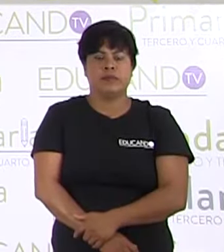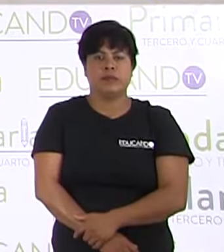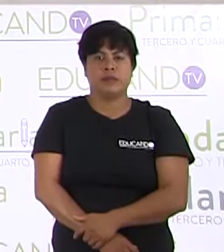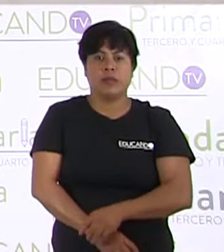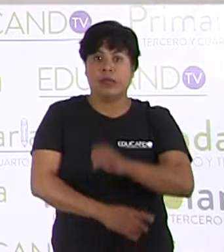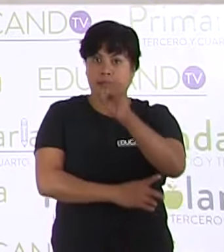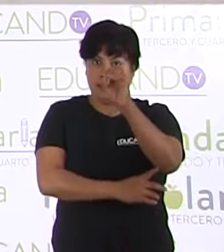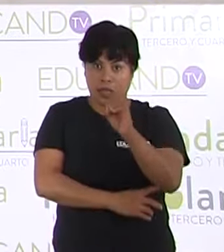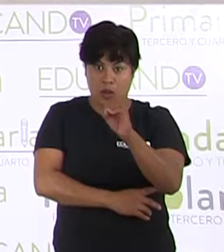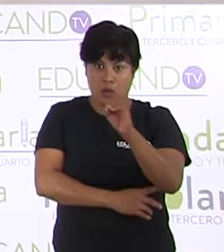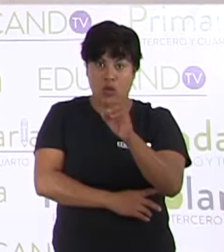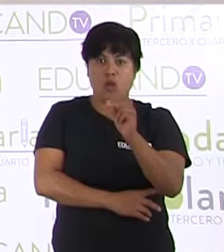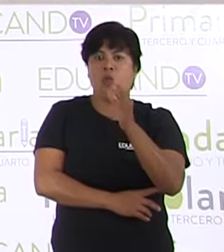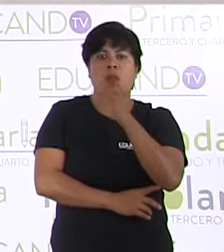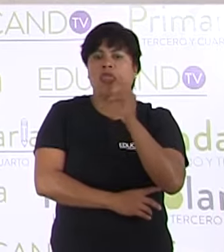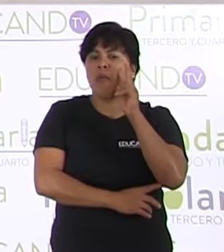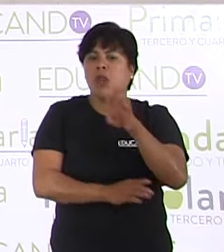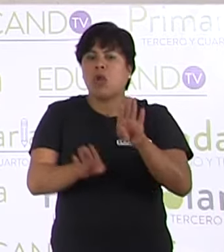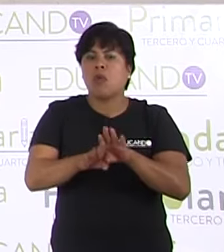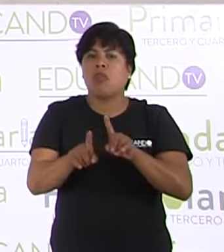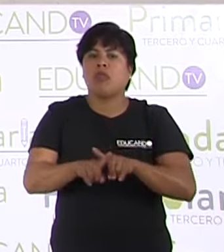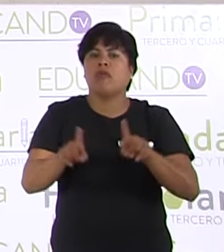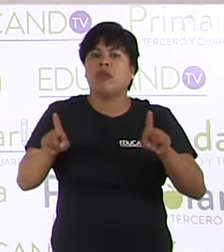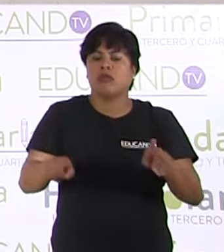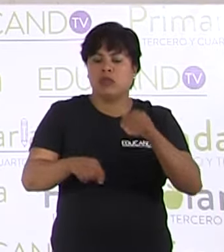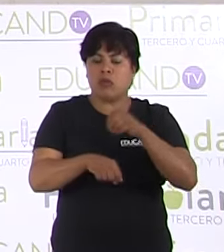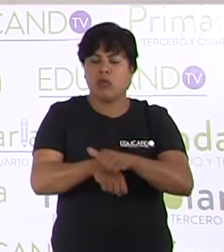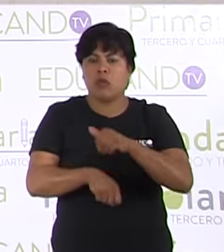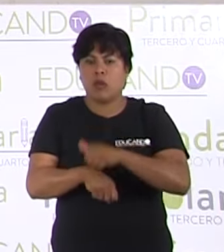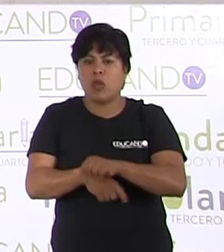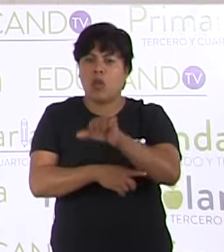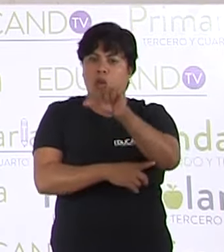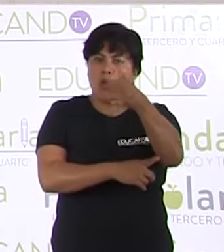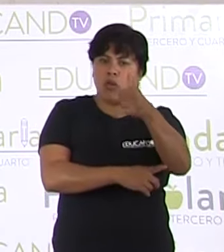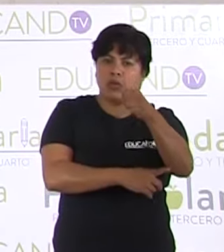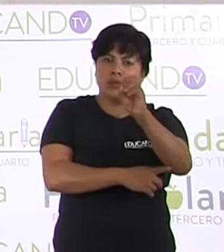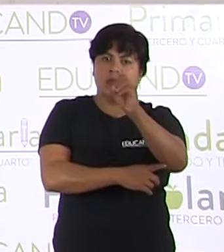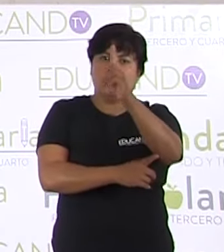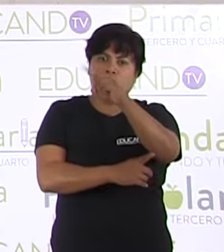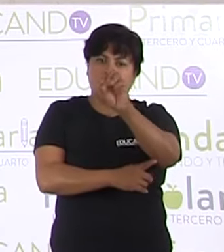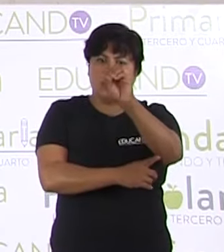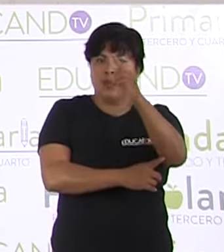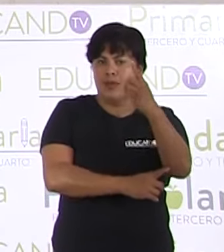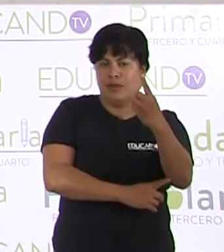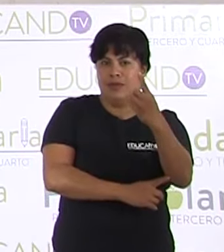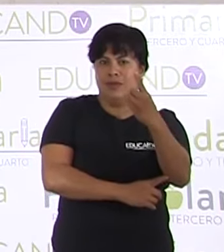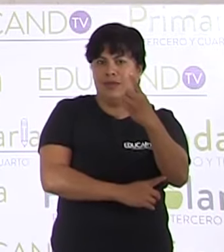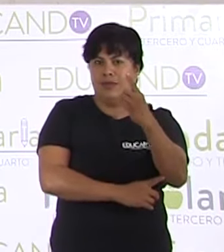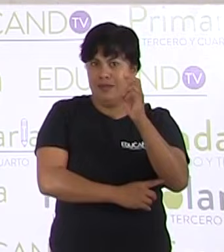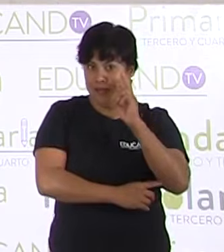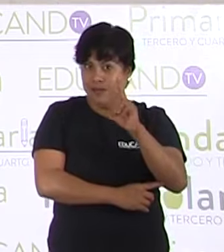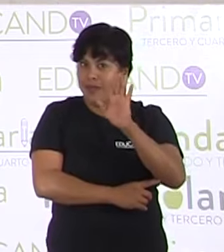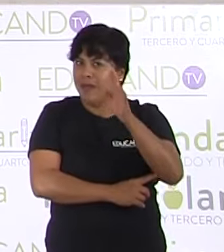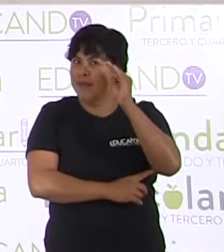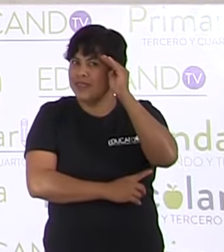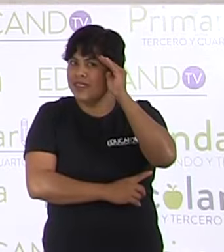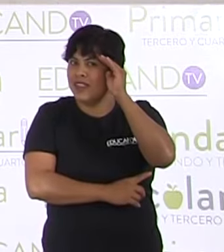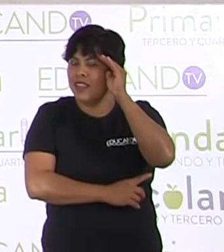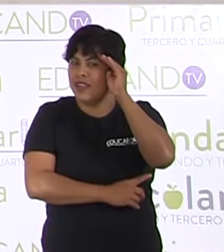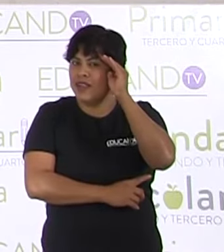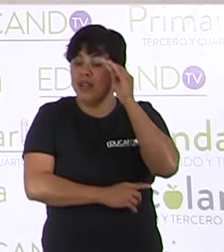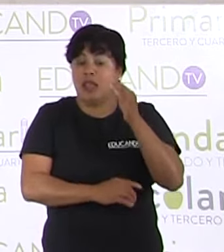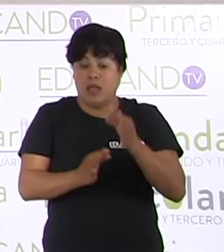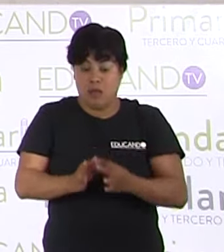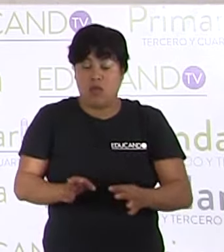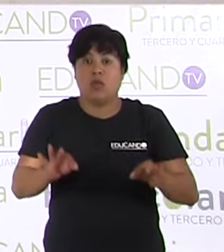sin el cero no podríamos ver la diferencia entre los números 11 y 101 lo lo habían pensado que